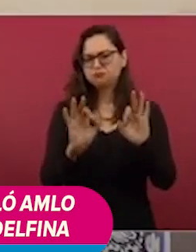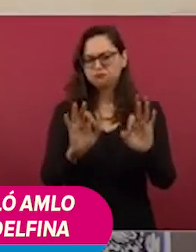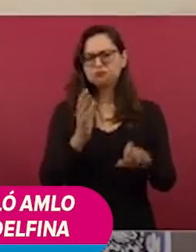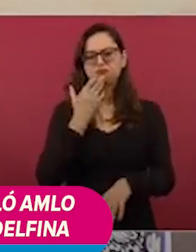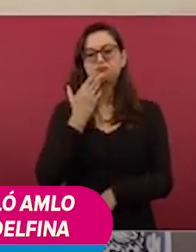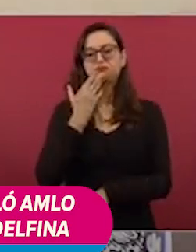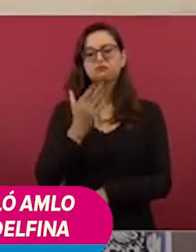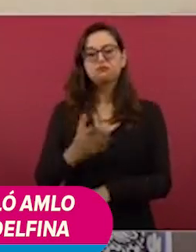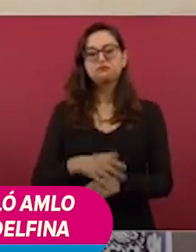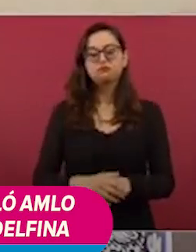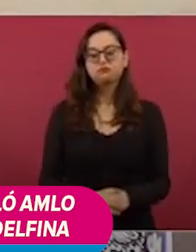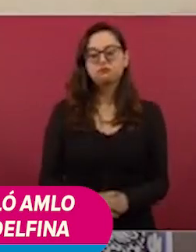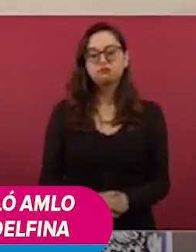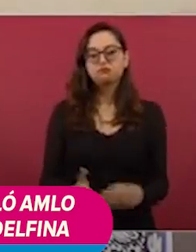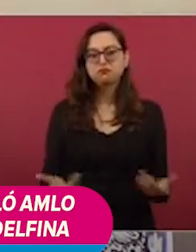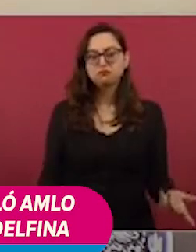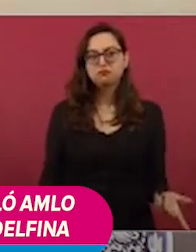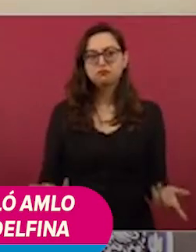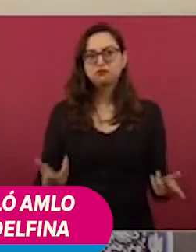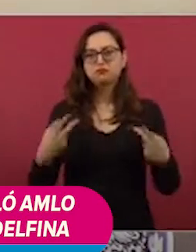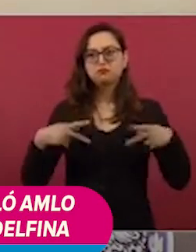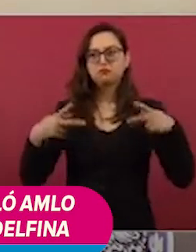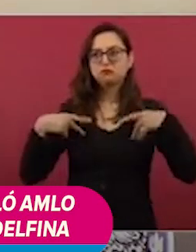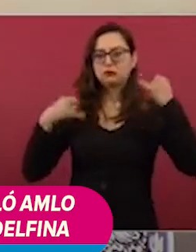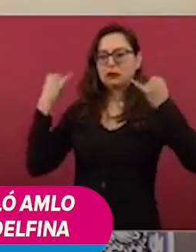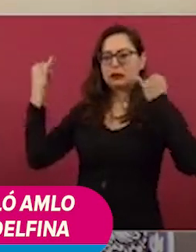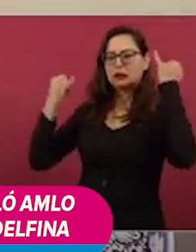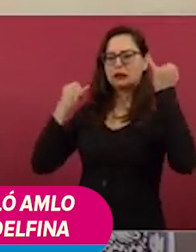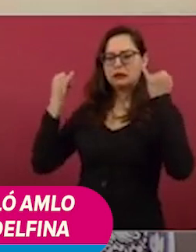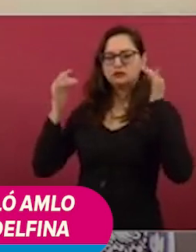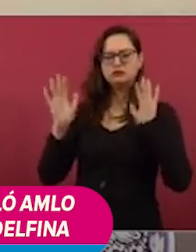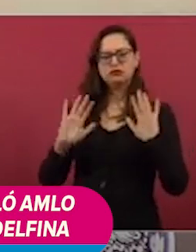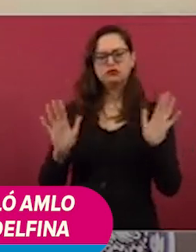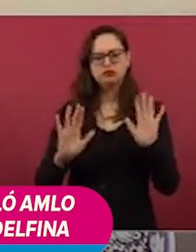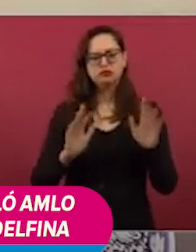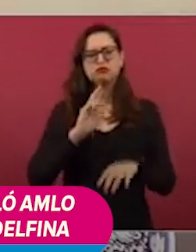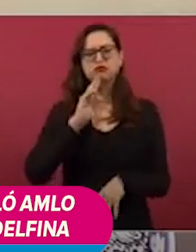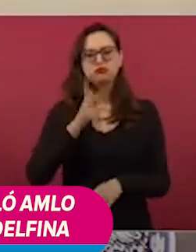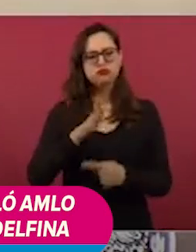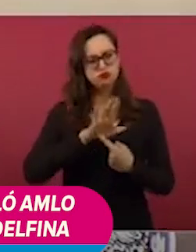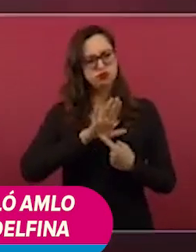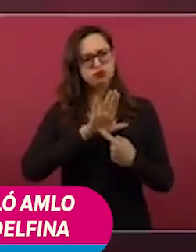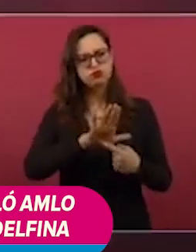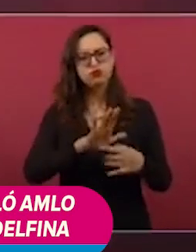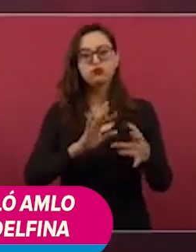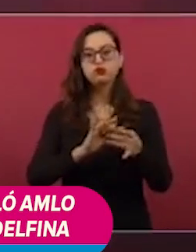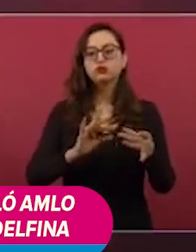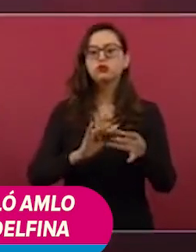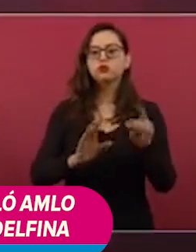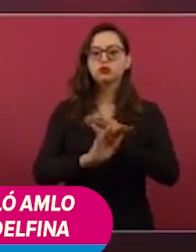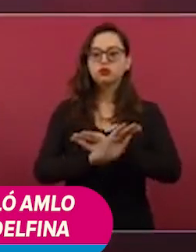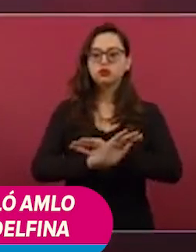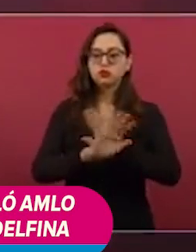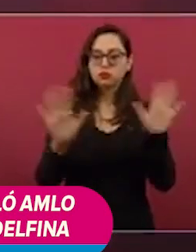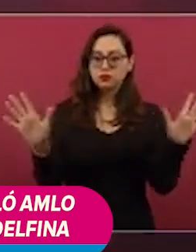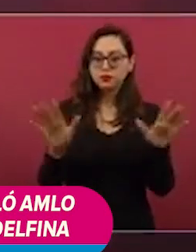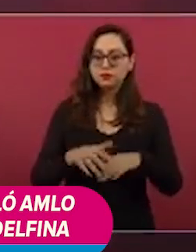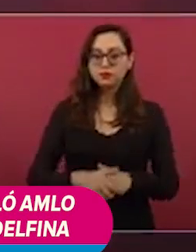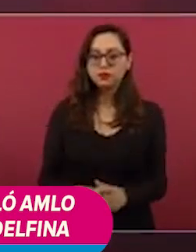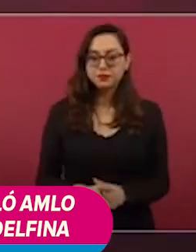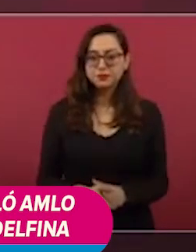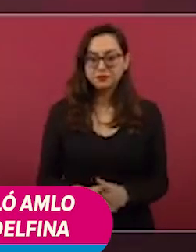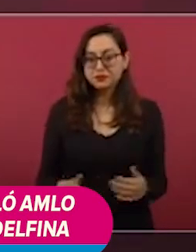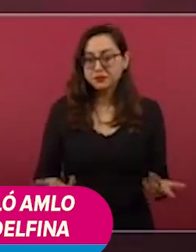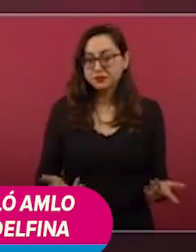ayuda a aclarar muchas cosas, ¿no?, para la gente, con el propósito, como tú